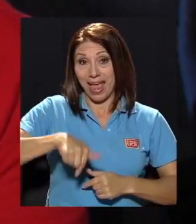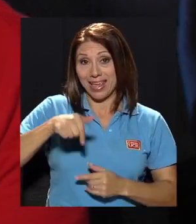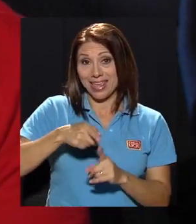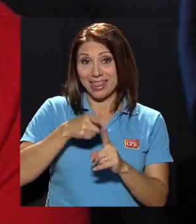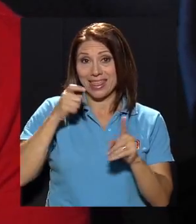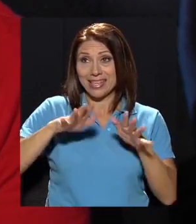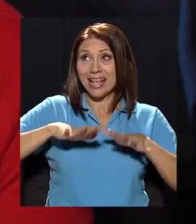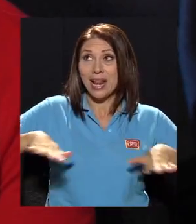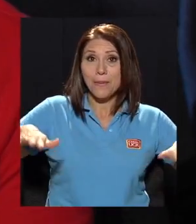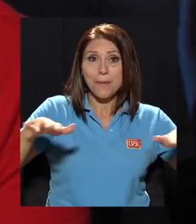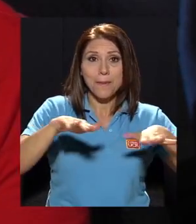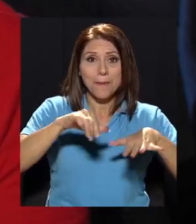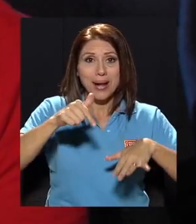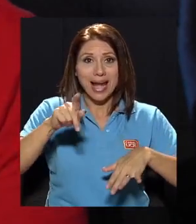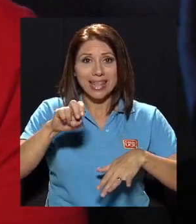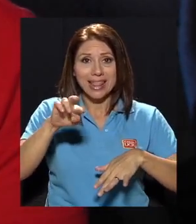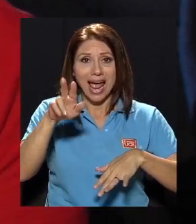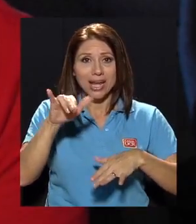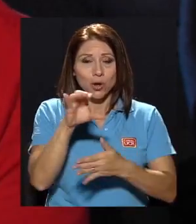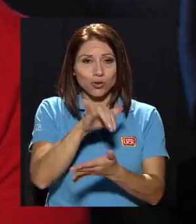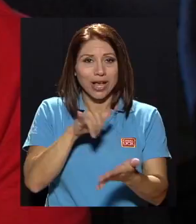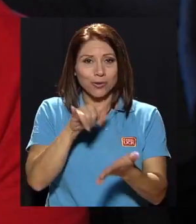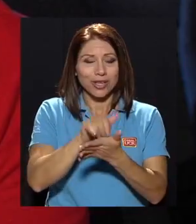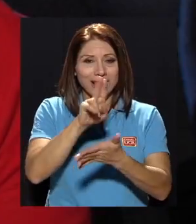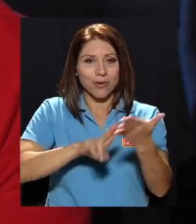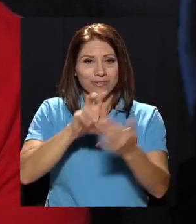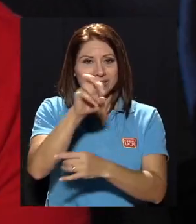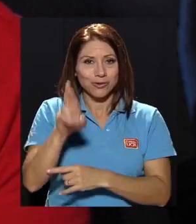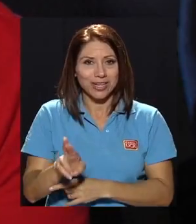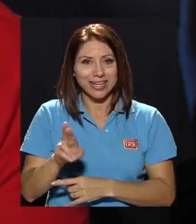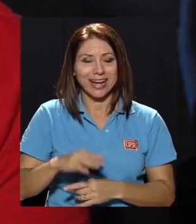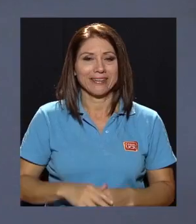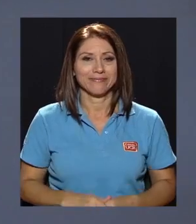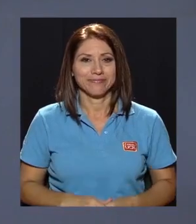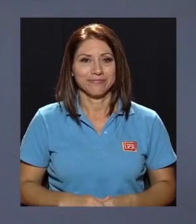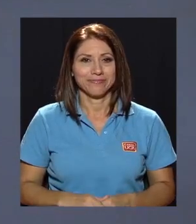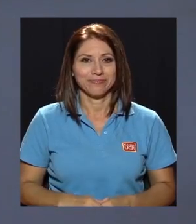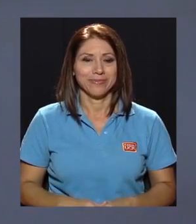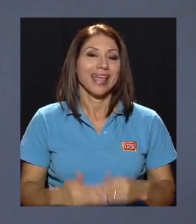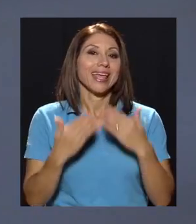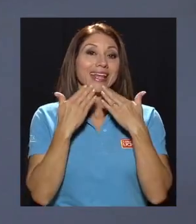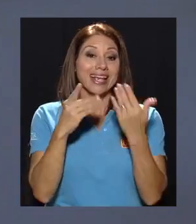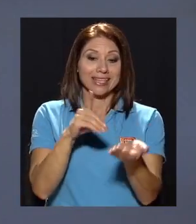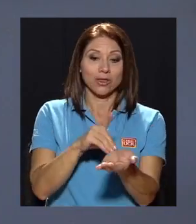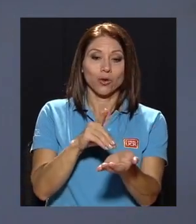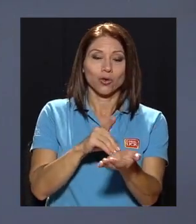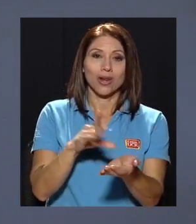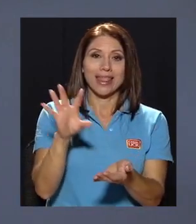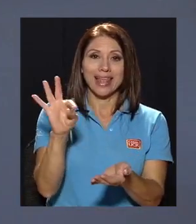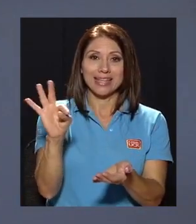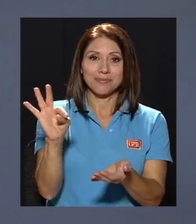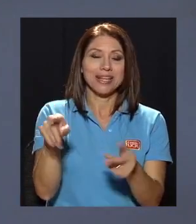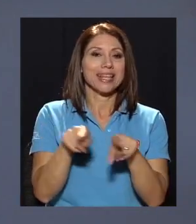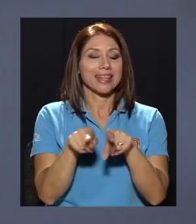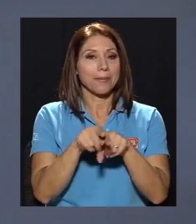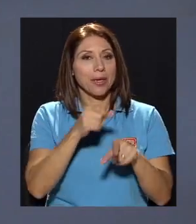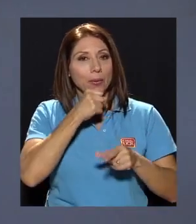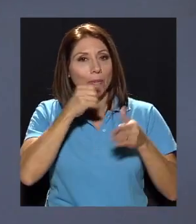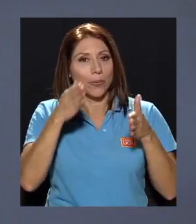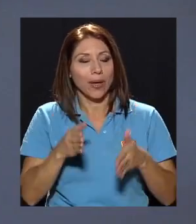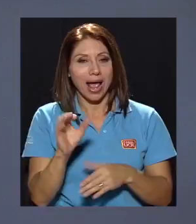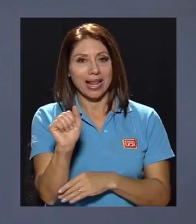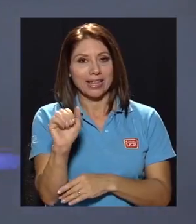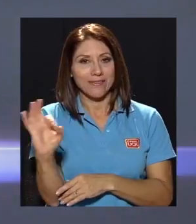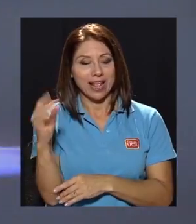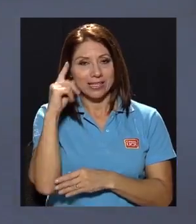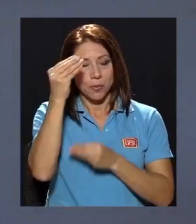aquí desde el Planetario de San José de la Universidad de Costa Rica. Gracias a la doctora Talashvili y Alejandra Fernández por esa